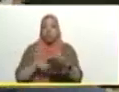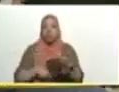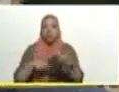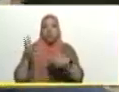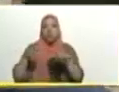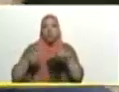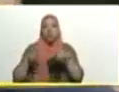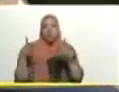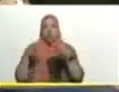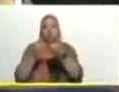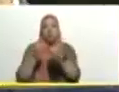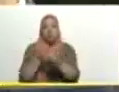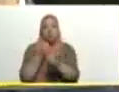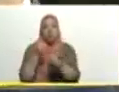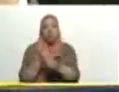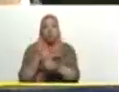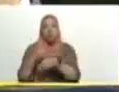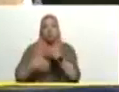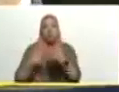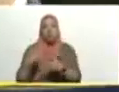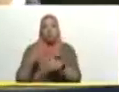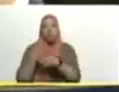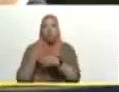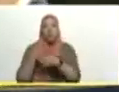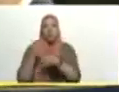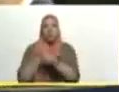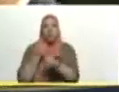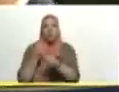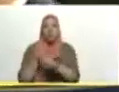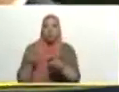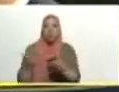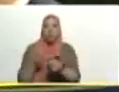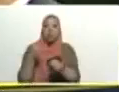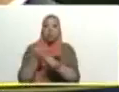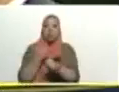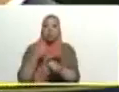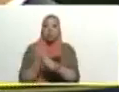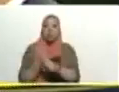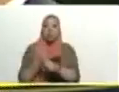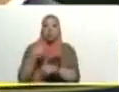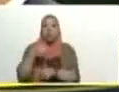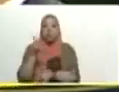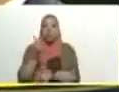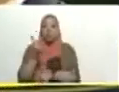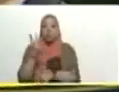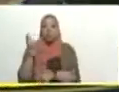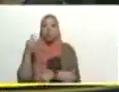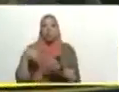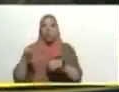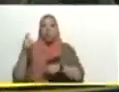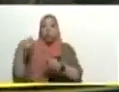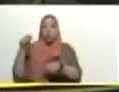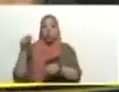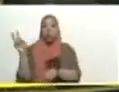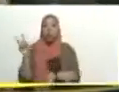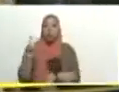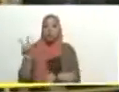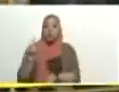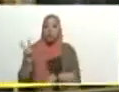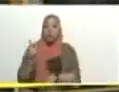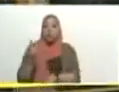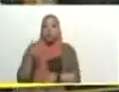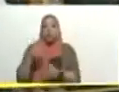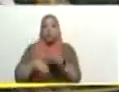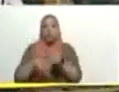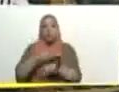explotar conjuntamente los campos compartidos de gas Lorán Manatí entre Trinidad y Tobago y Venezuela, en el